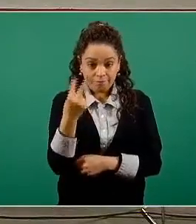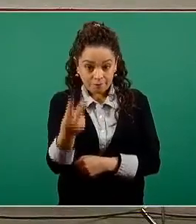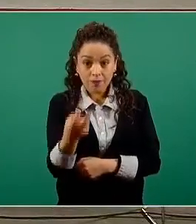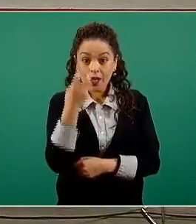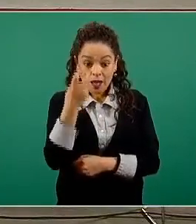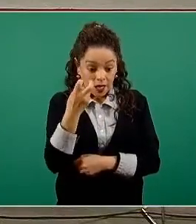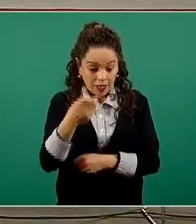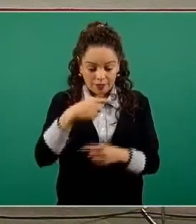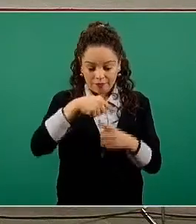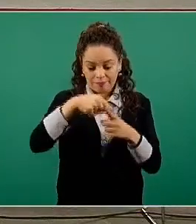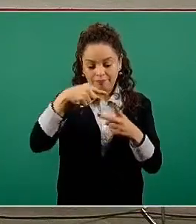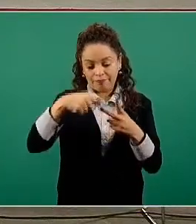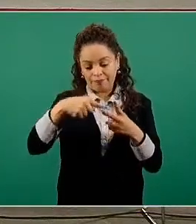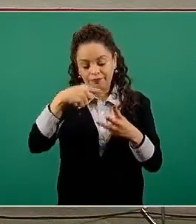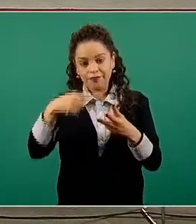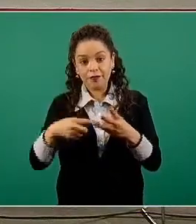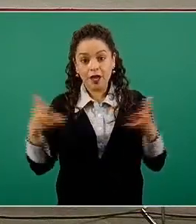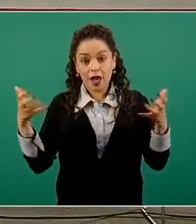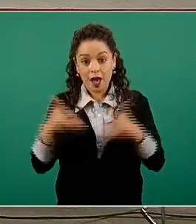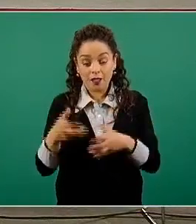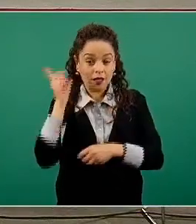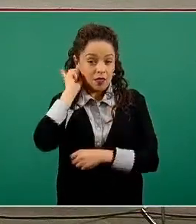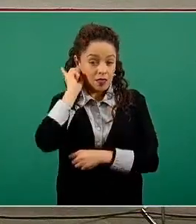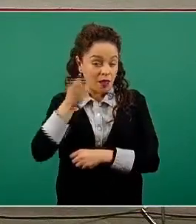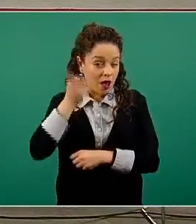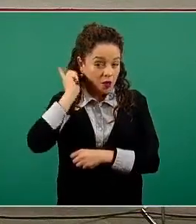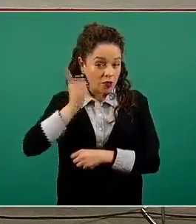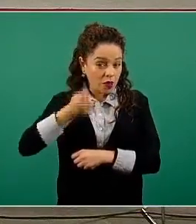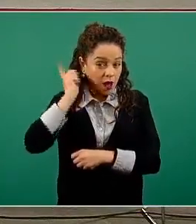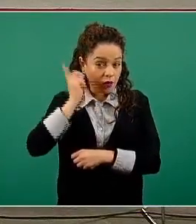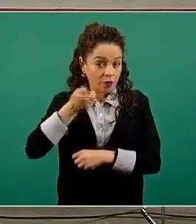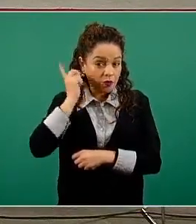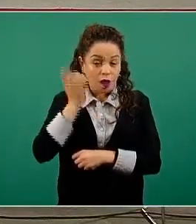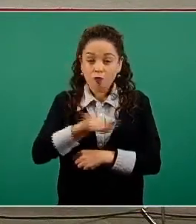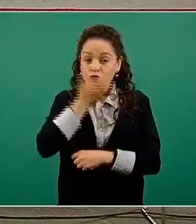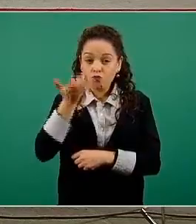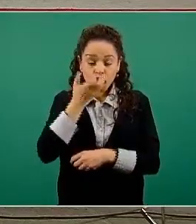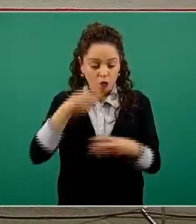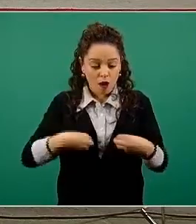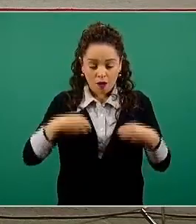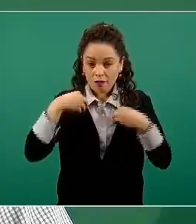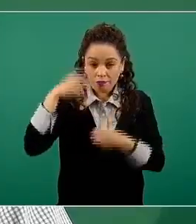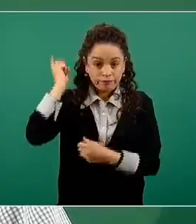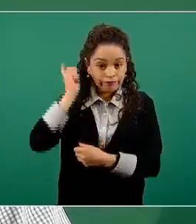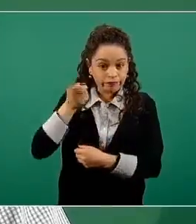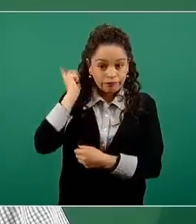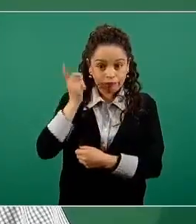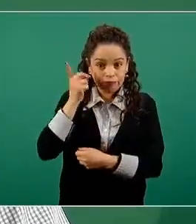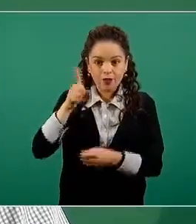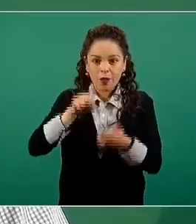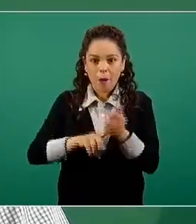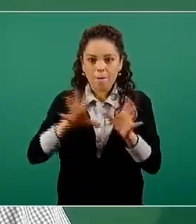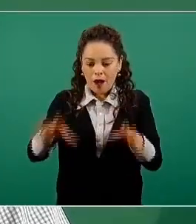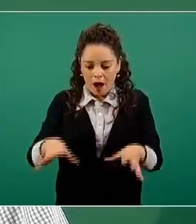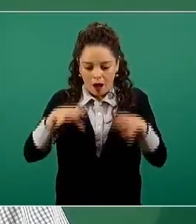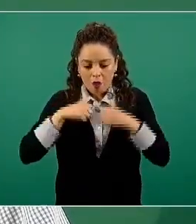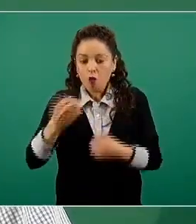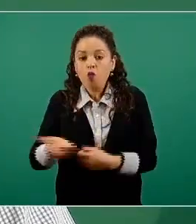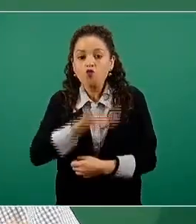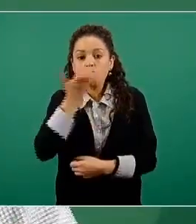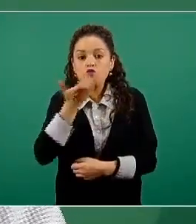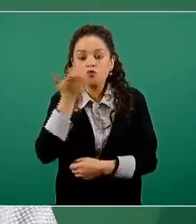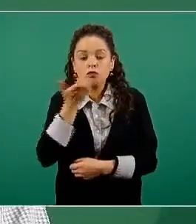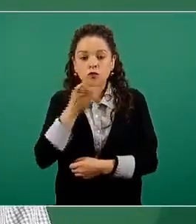implementamos estas medidas en el día a día, en todo lo que hacemos, las adoptamos como hábitos